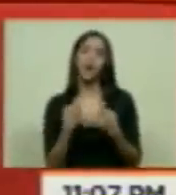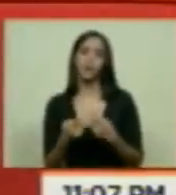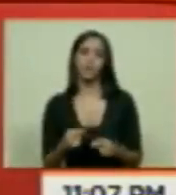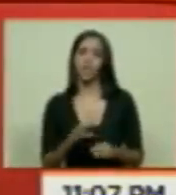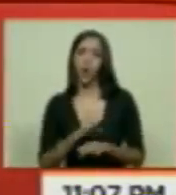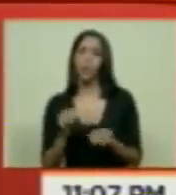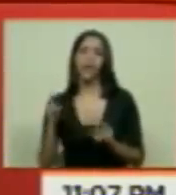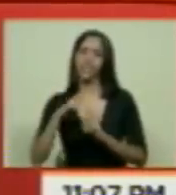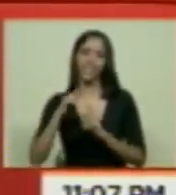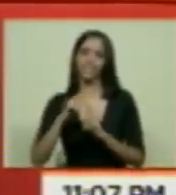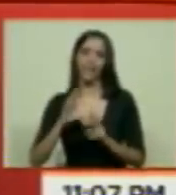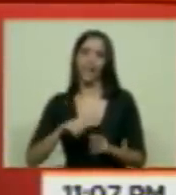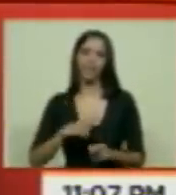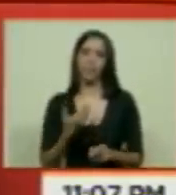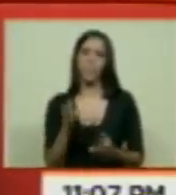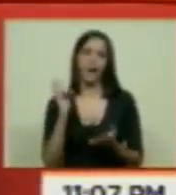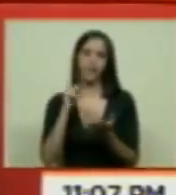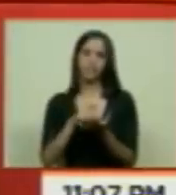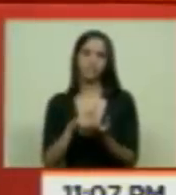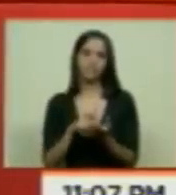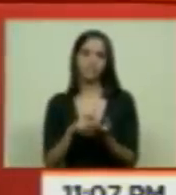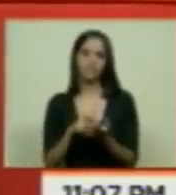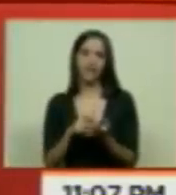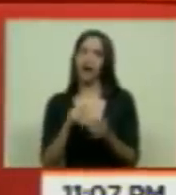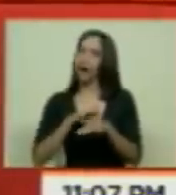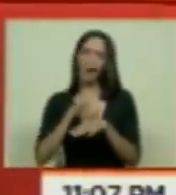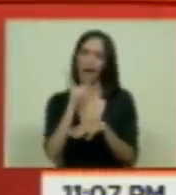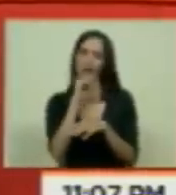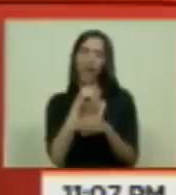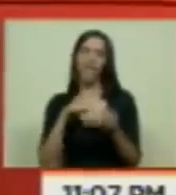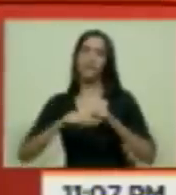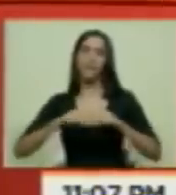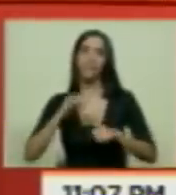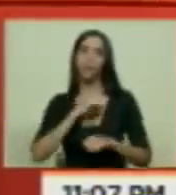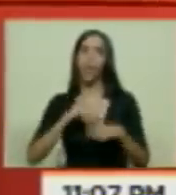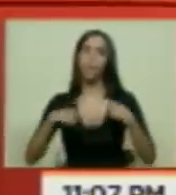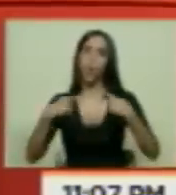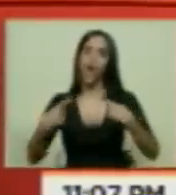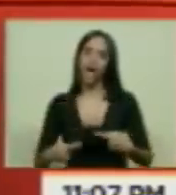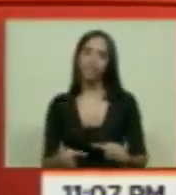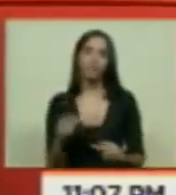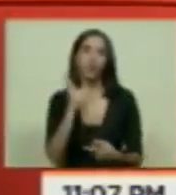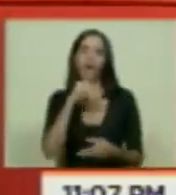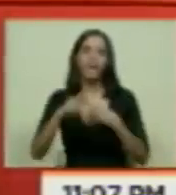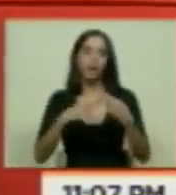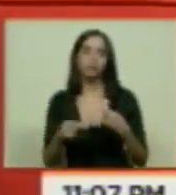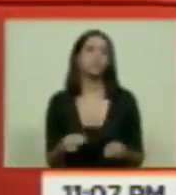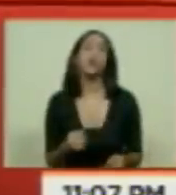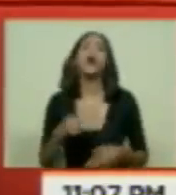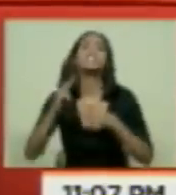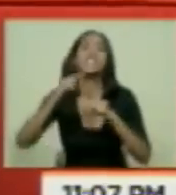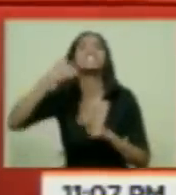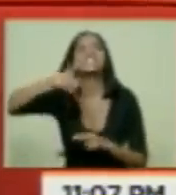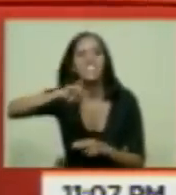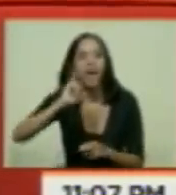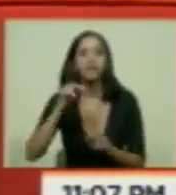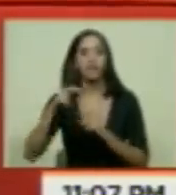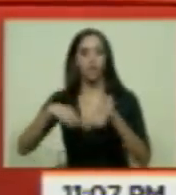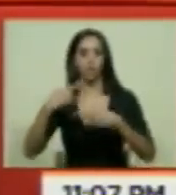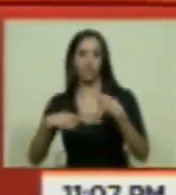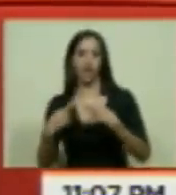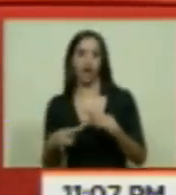el Táchira no se puede ir, porque en el Táchira no hay movimiento popular, en el Táchira no hay revolucionarios, no, en el Táchira sí hay